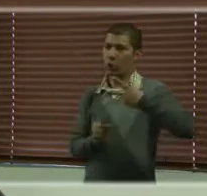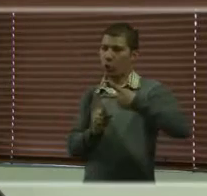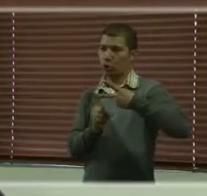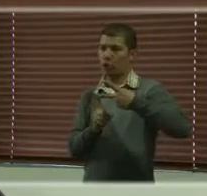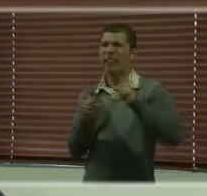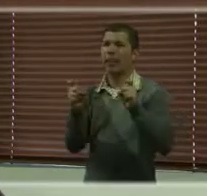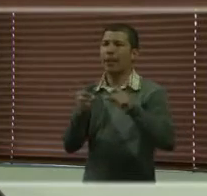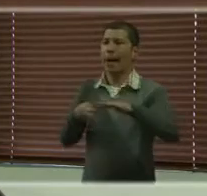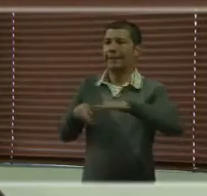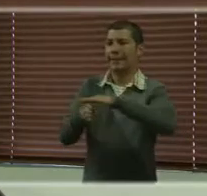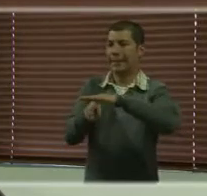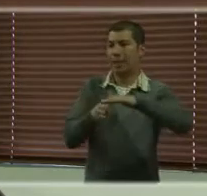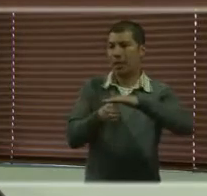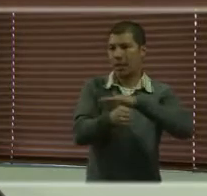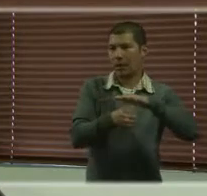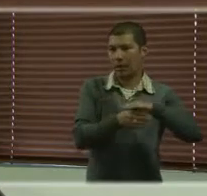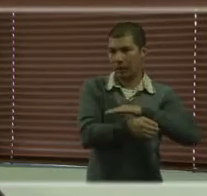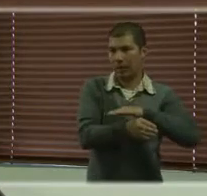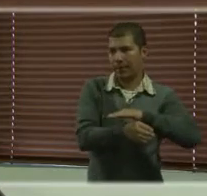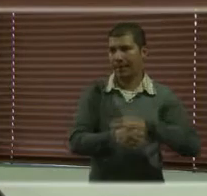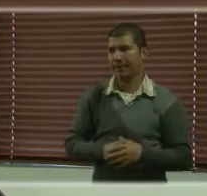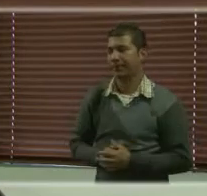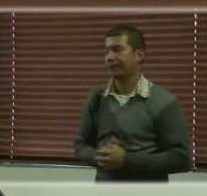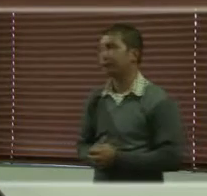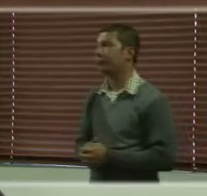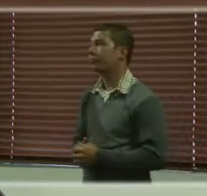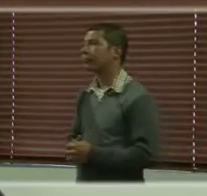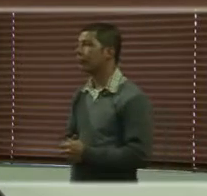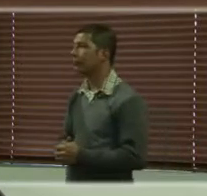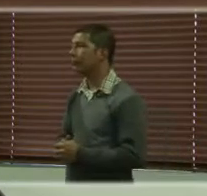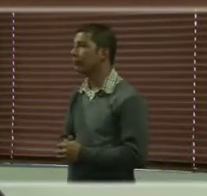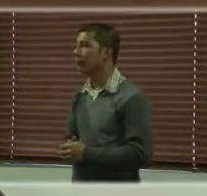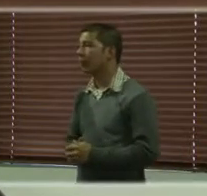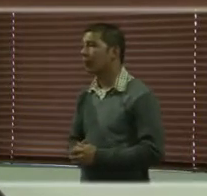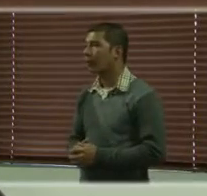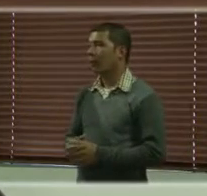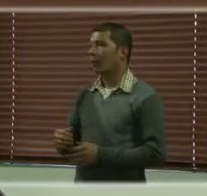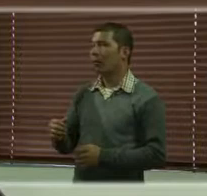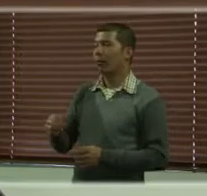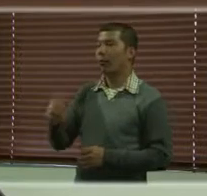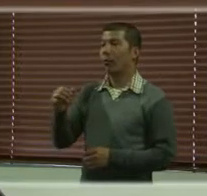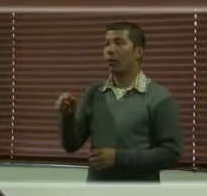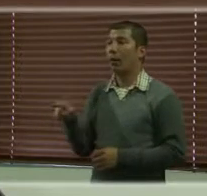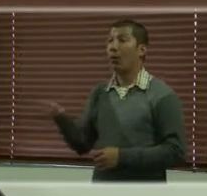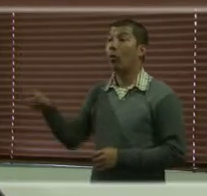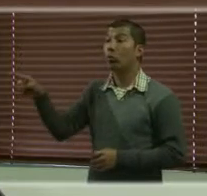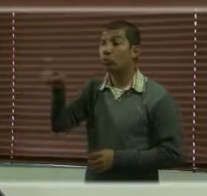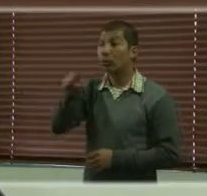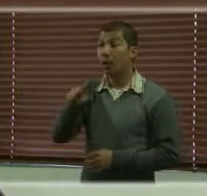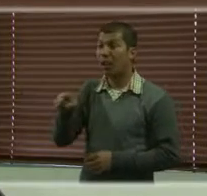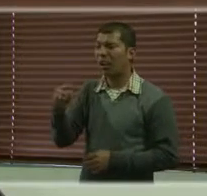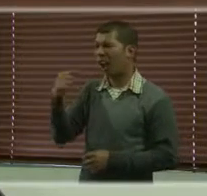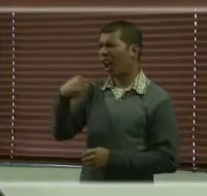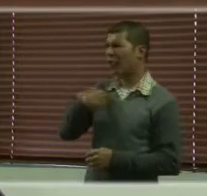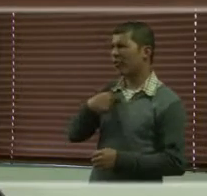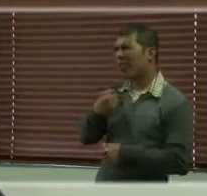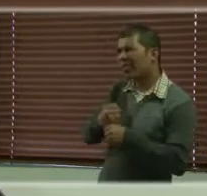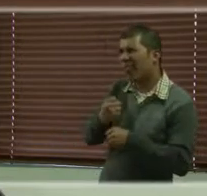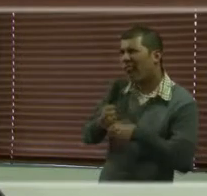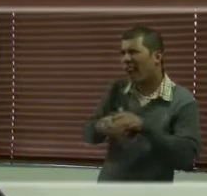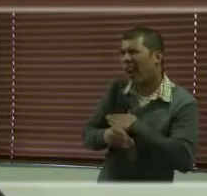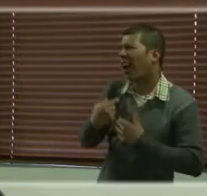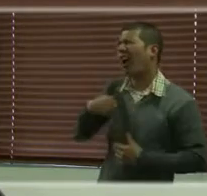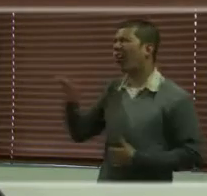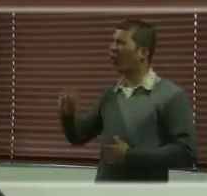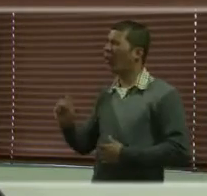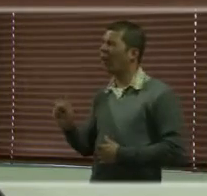por supuesto como todos los derechos están interrelacionados aunque no estén trabajando en accesibilidad vale la pena leerlo aunque estén trabajando en